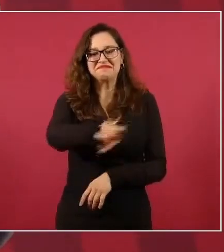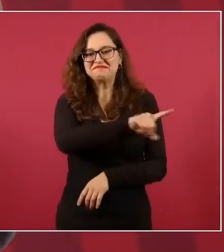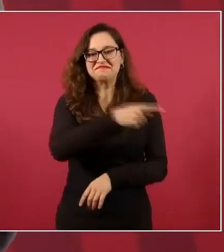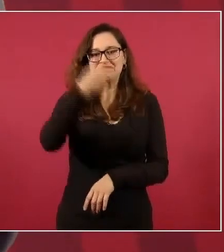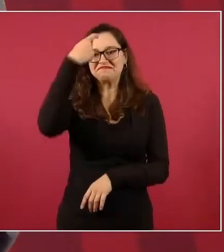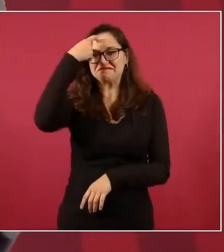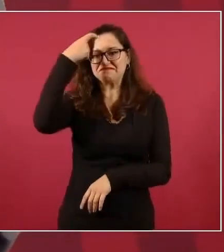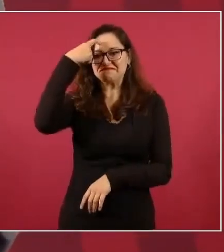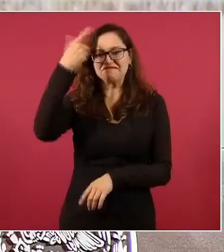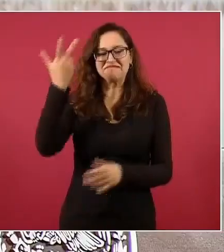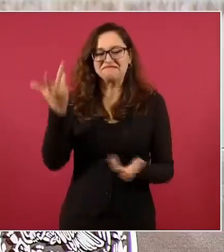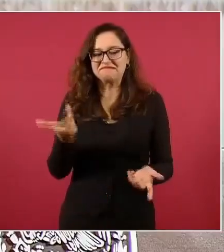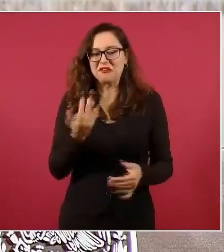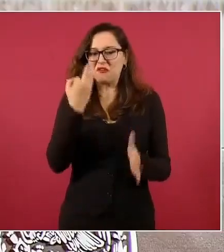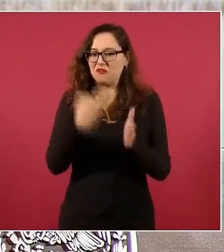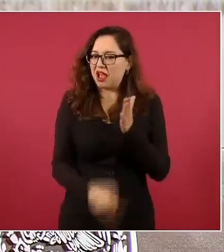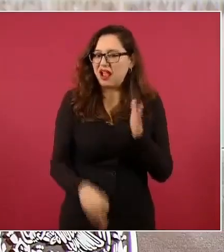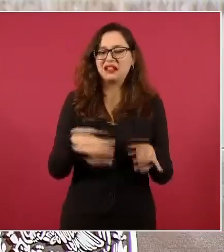de